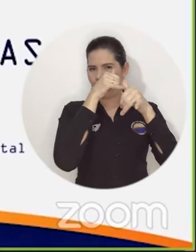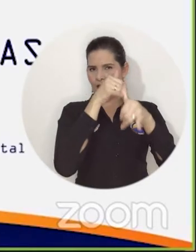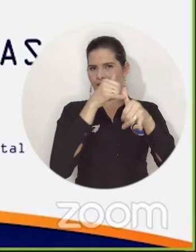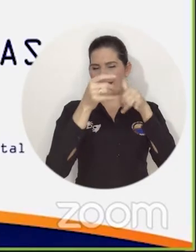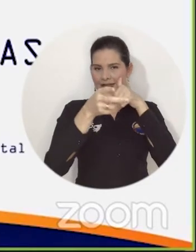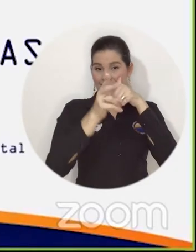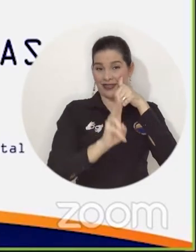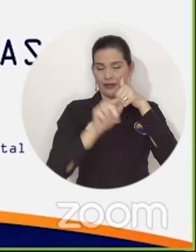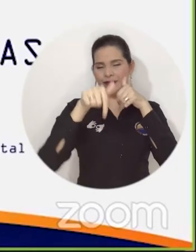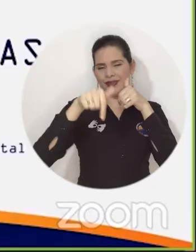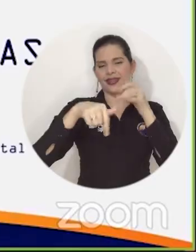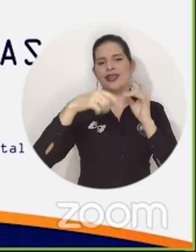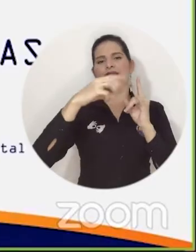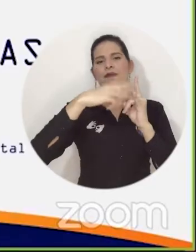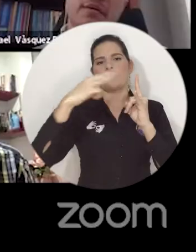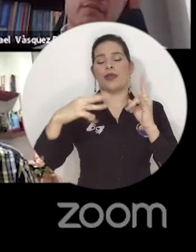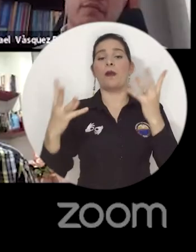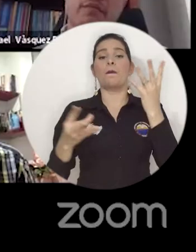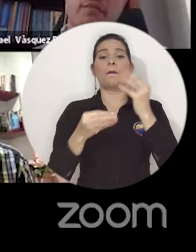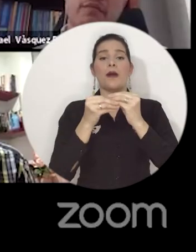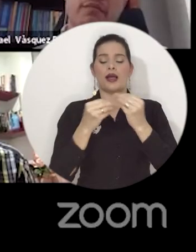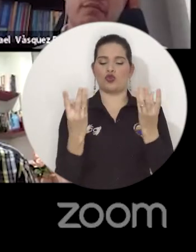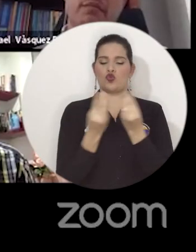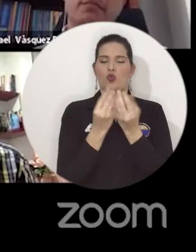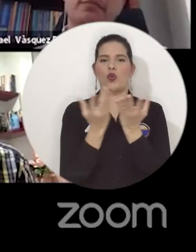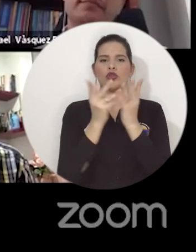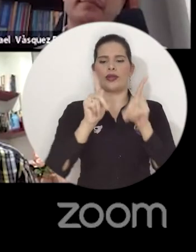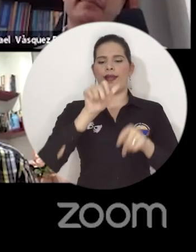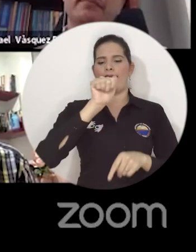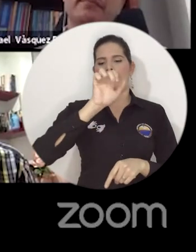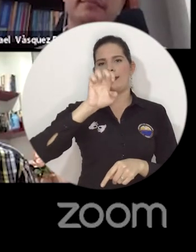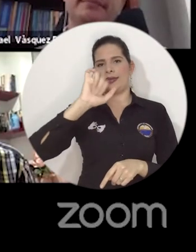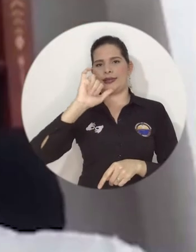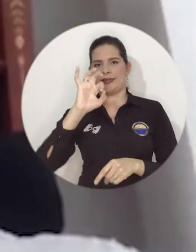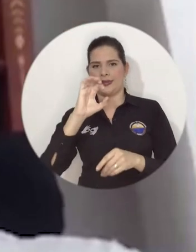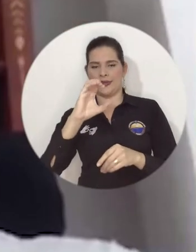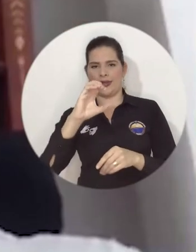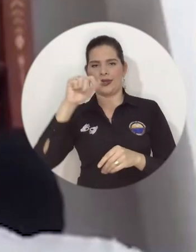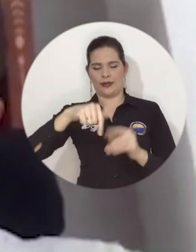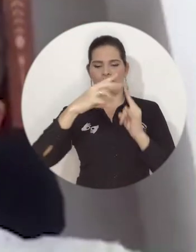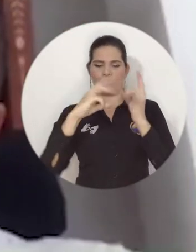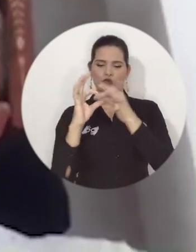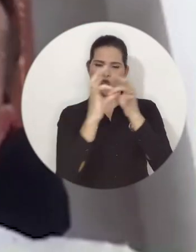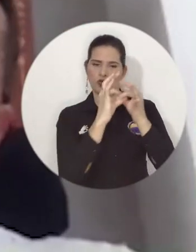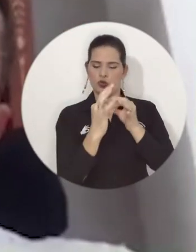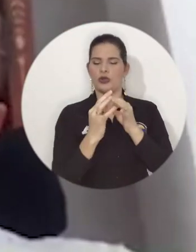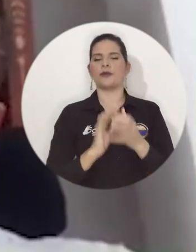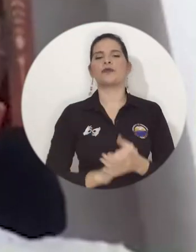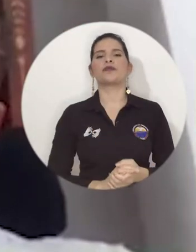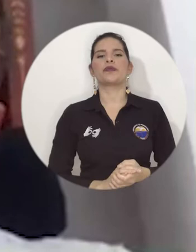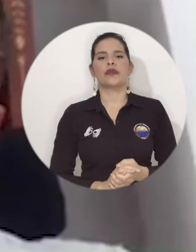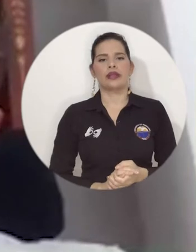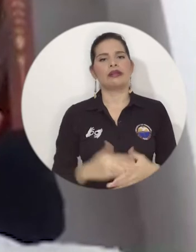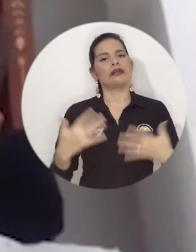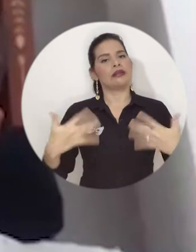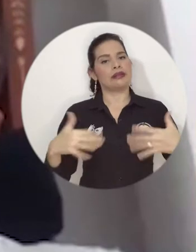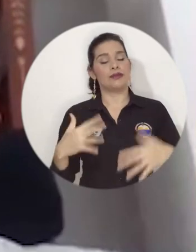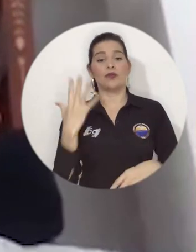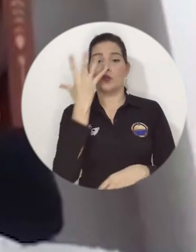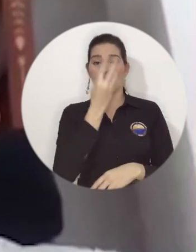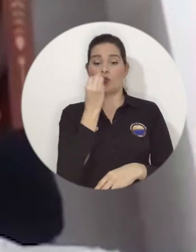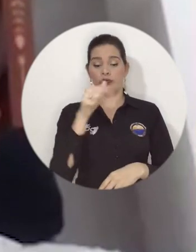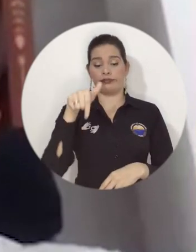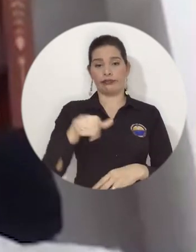y la Asociación de Estudiantes de Ingeniería Civil AEIC Unimagdalena. Resalto también de manera especial el carácter inédito de